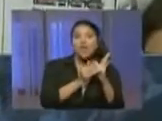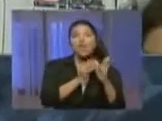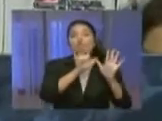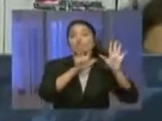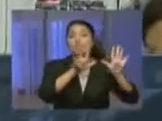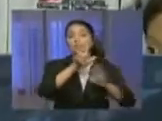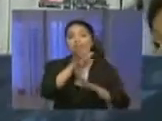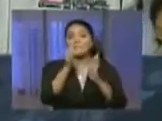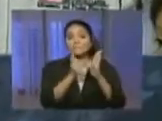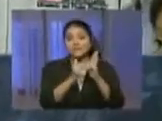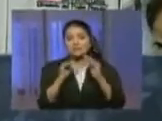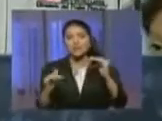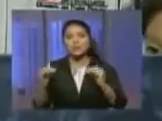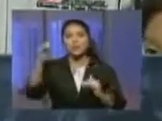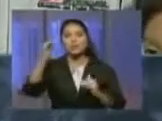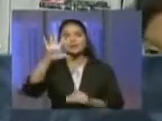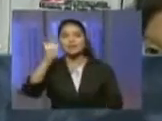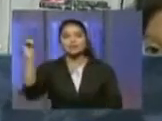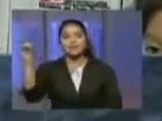A